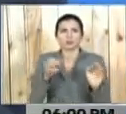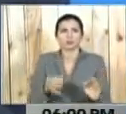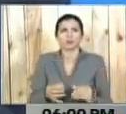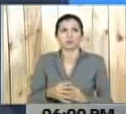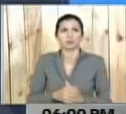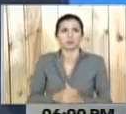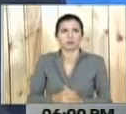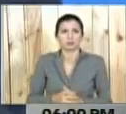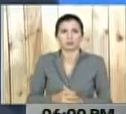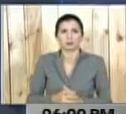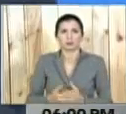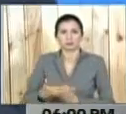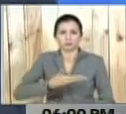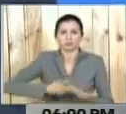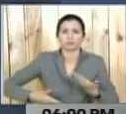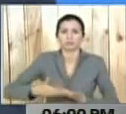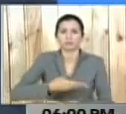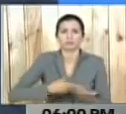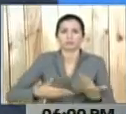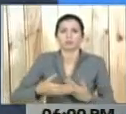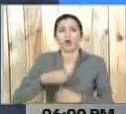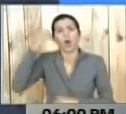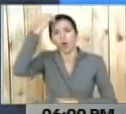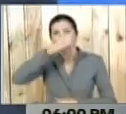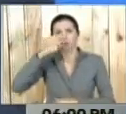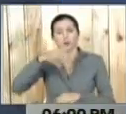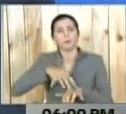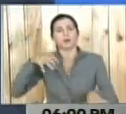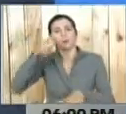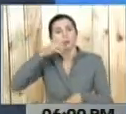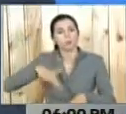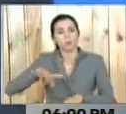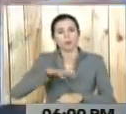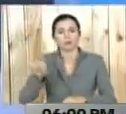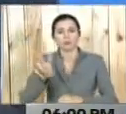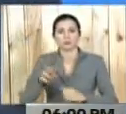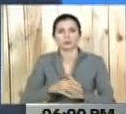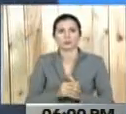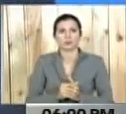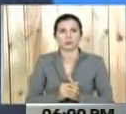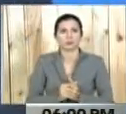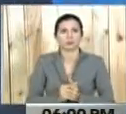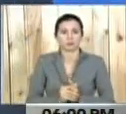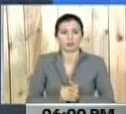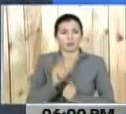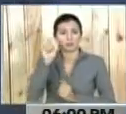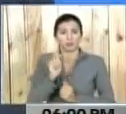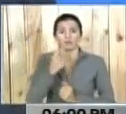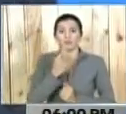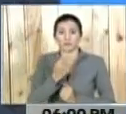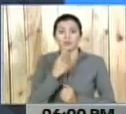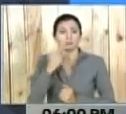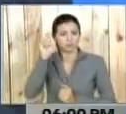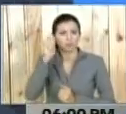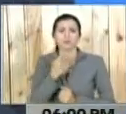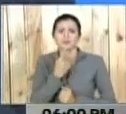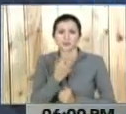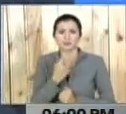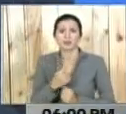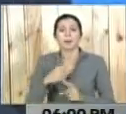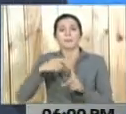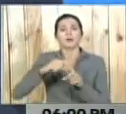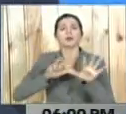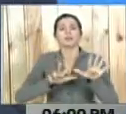y estén en síntesis con la opinión de la gran mayoría del pueblo venezolano. Bueno, lo decía el diputado Ricardo Sánchez, de que más